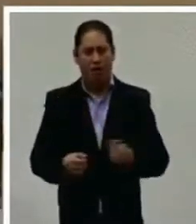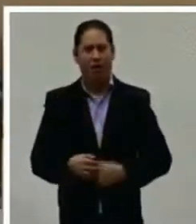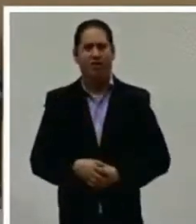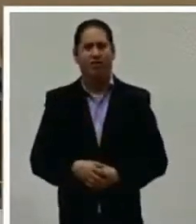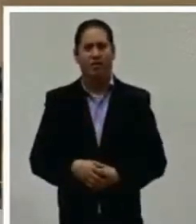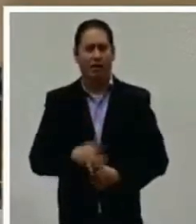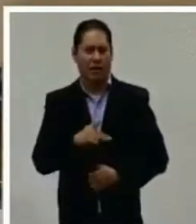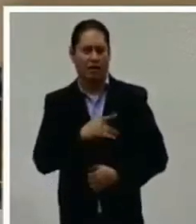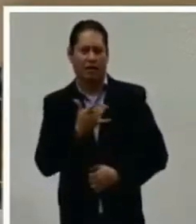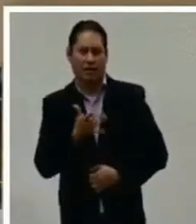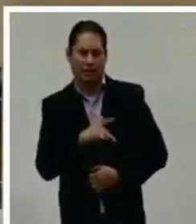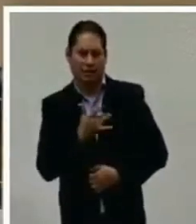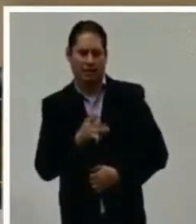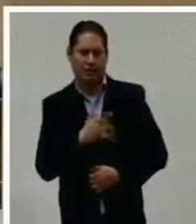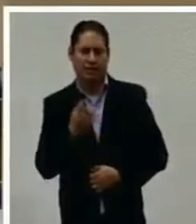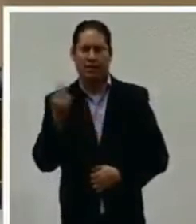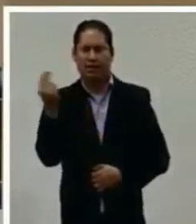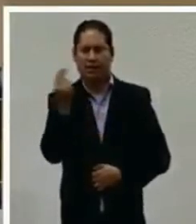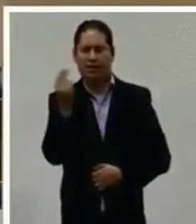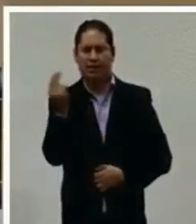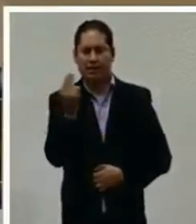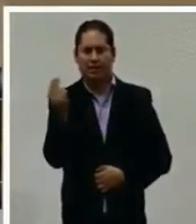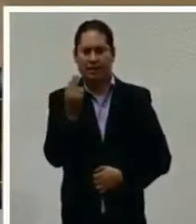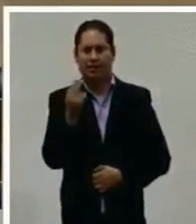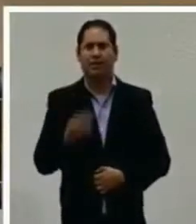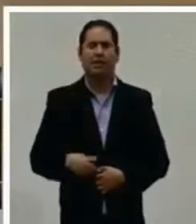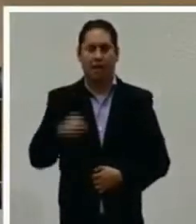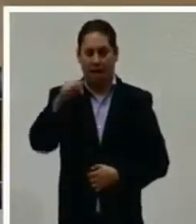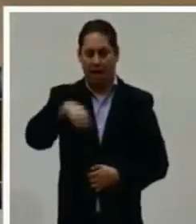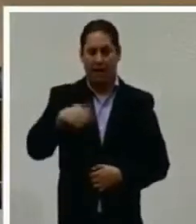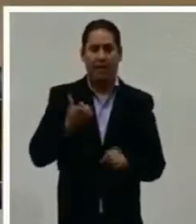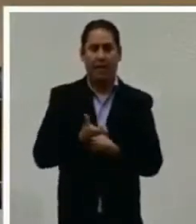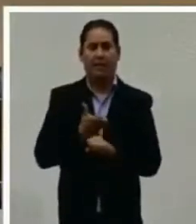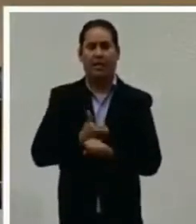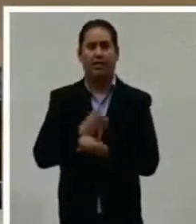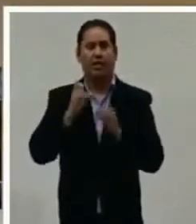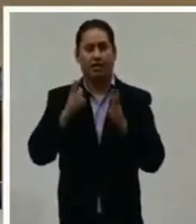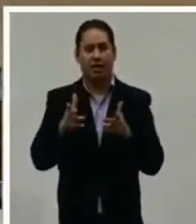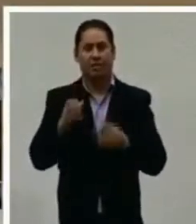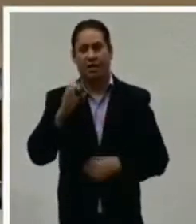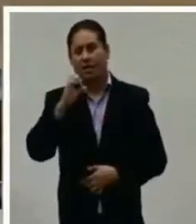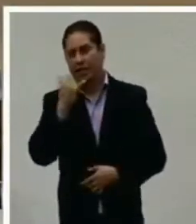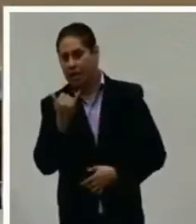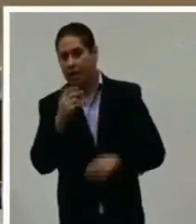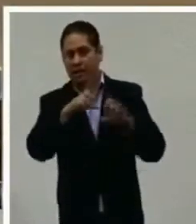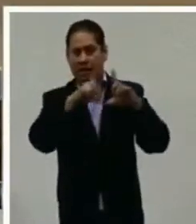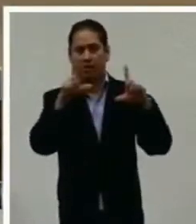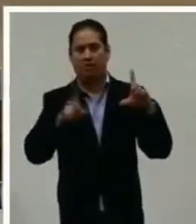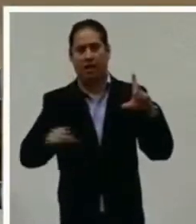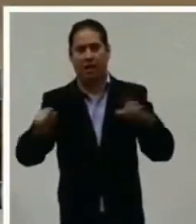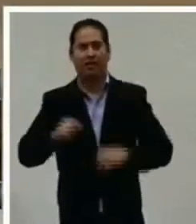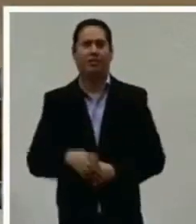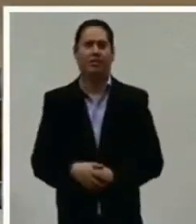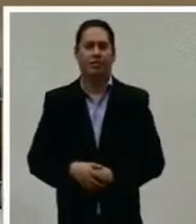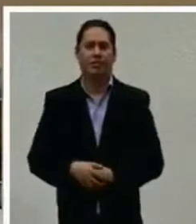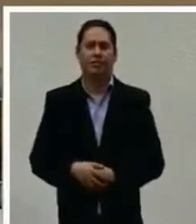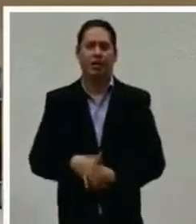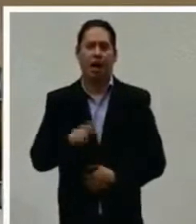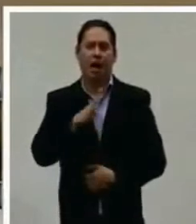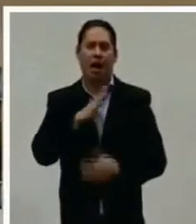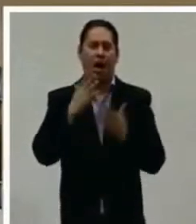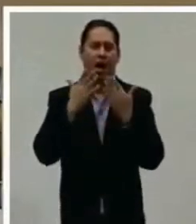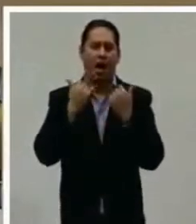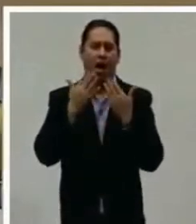ser sensibles a la necesidad del pueblo de Chiapas, del pueblo de México, y no hay